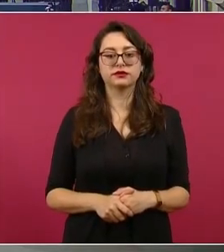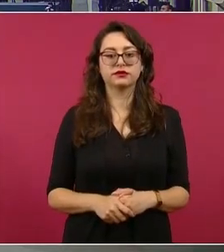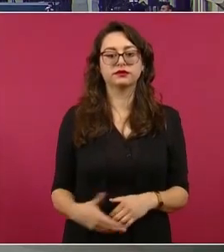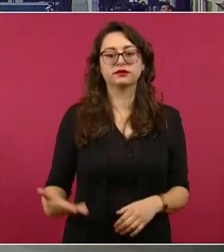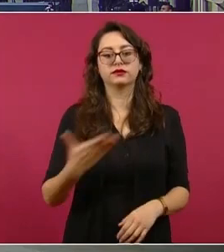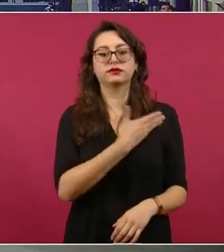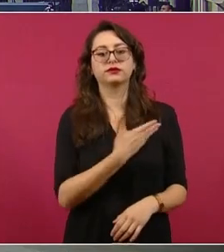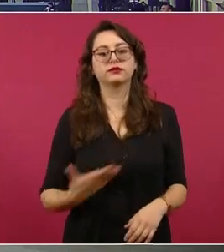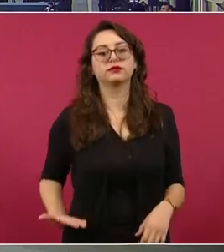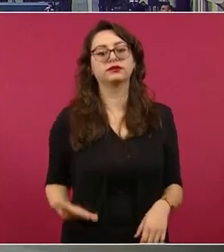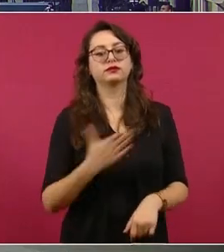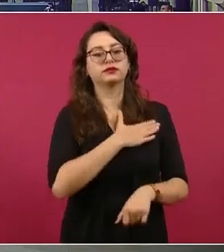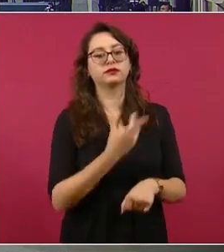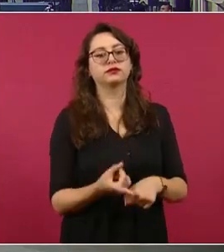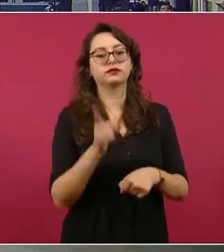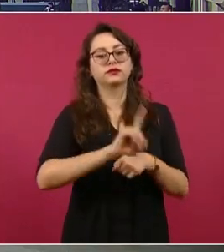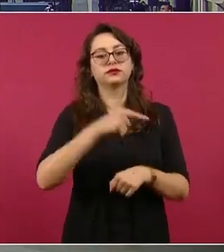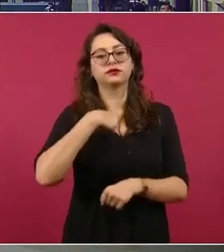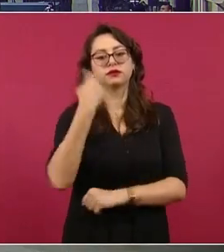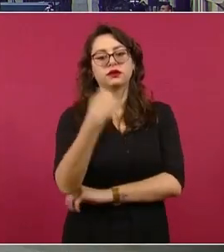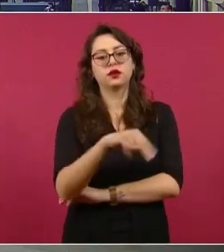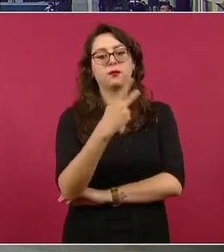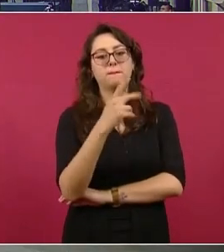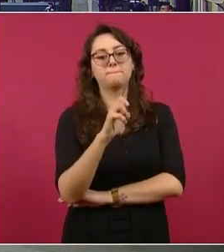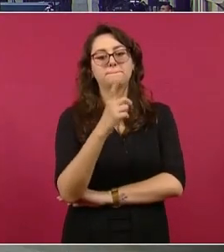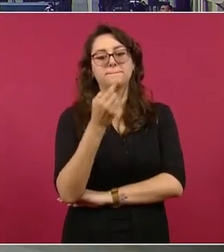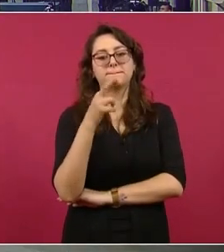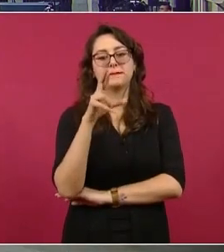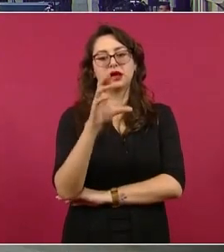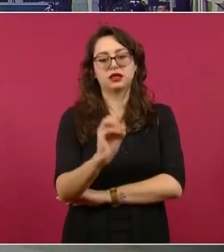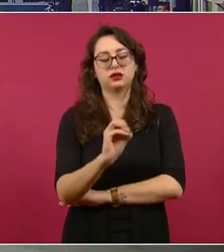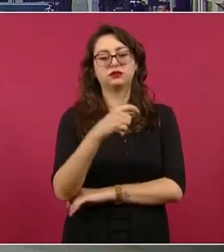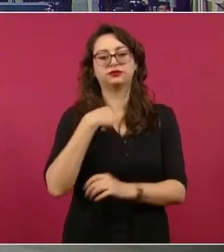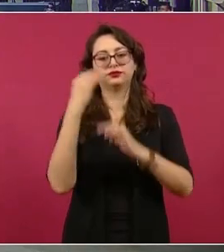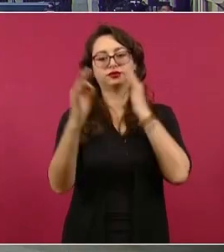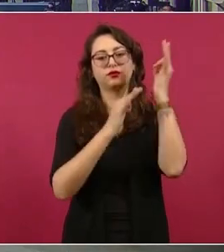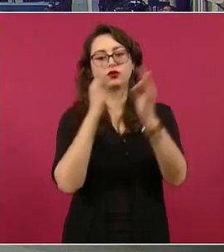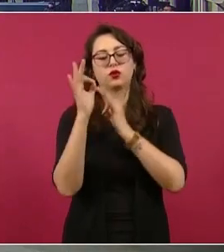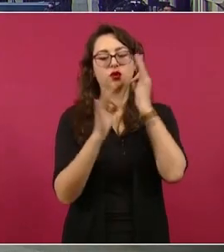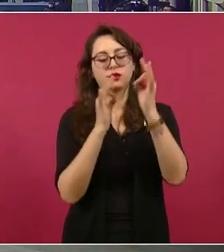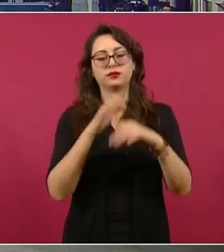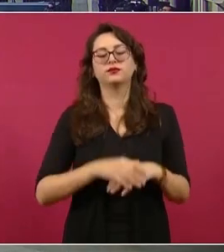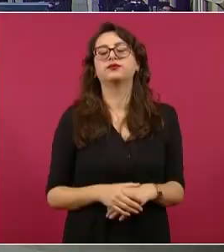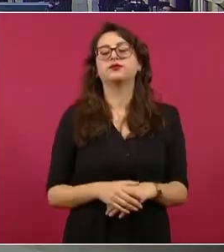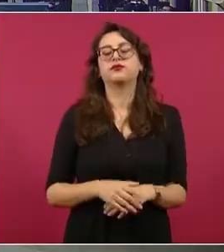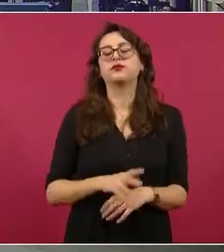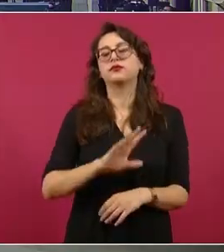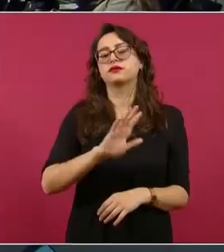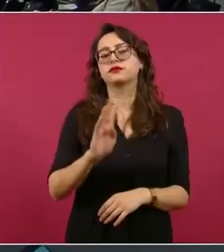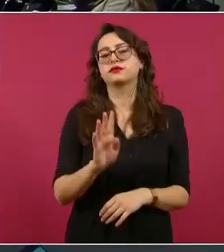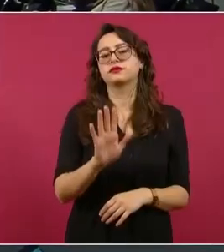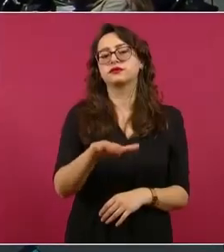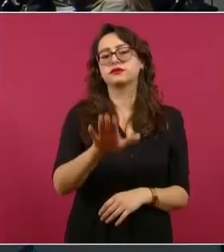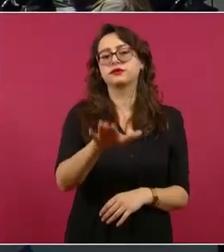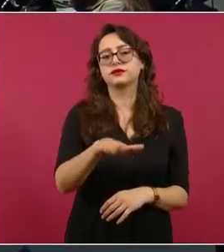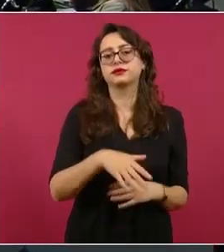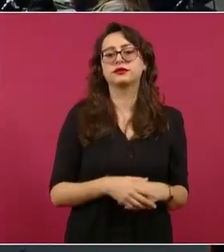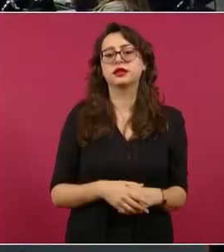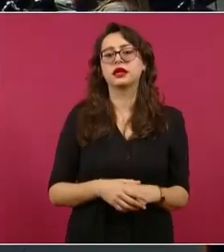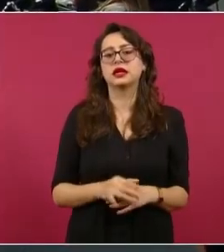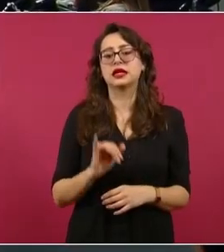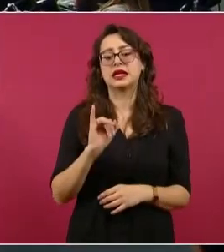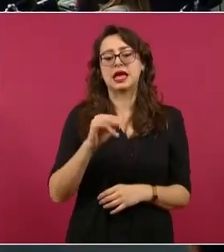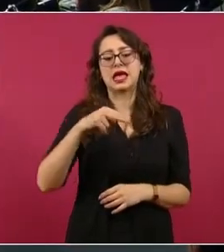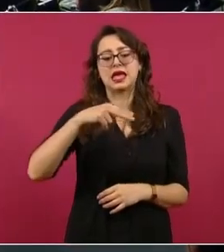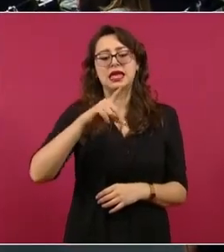Presidente, buenos días. Pedro Villacaña, del periódico Universal. Presidente, preguntarle cuál es el reporte que se tiene del Instituto para devolver al pueblo